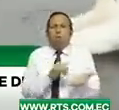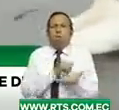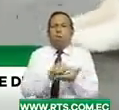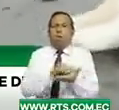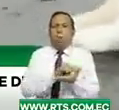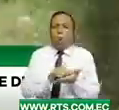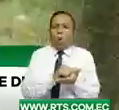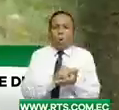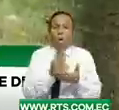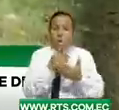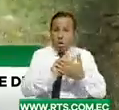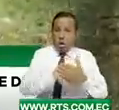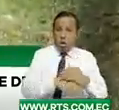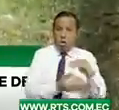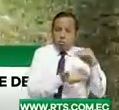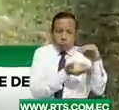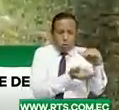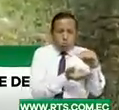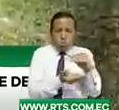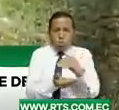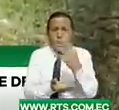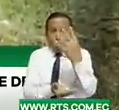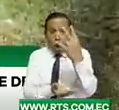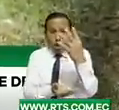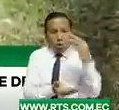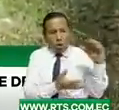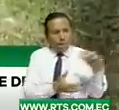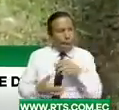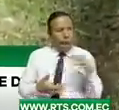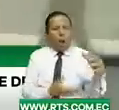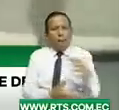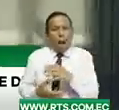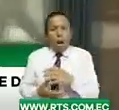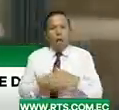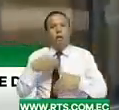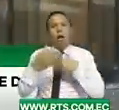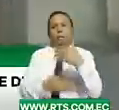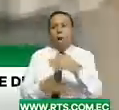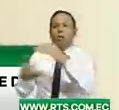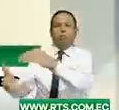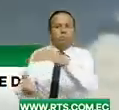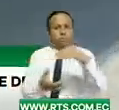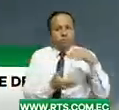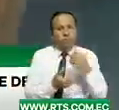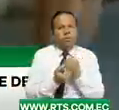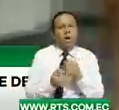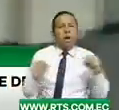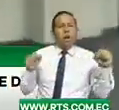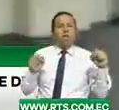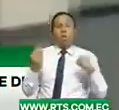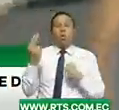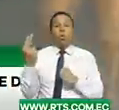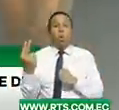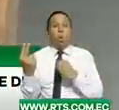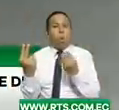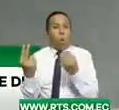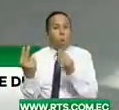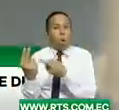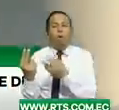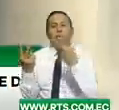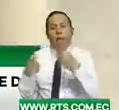fueron robados fueron recuperados. Poco después, otros dos menores fueron detenidos señalados de participar en el